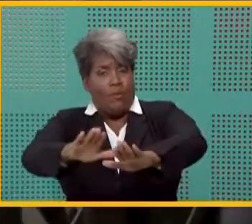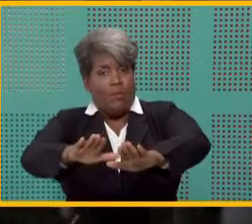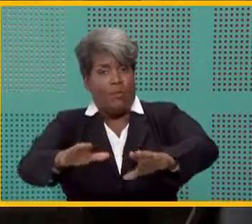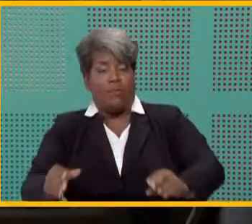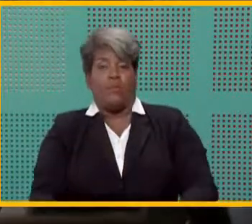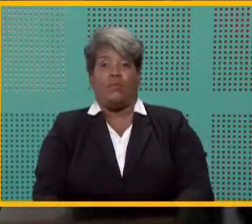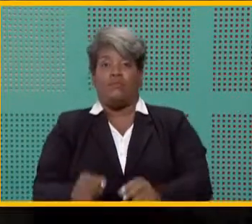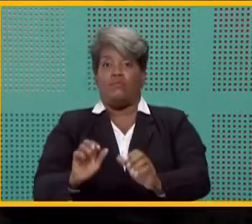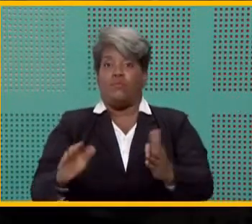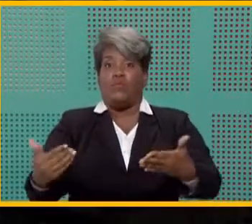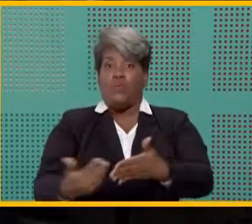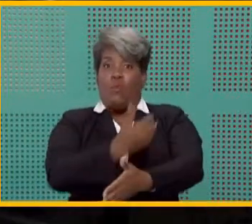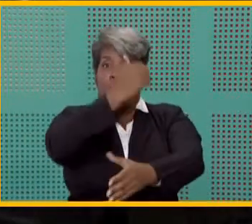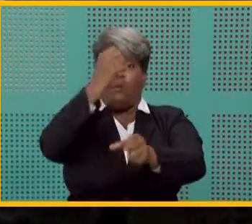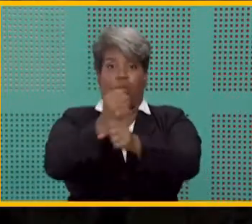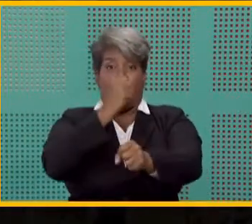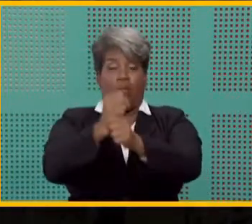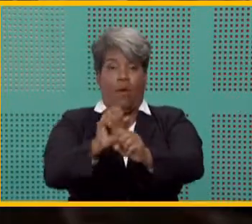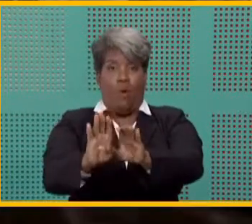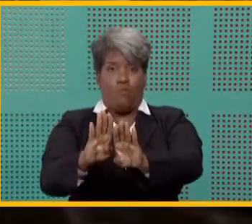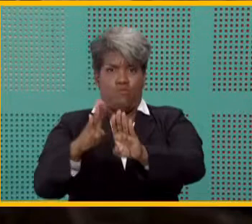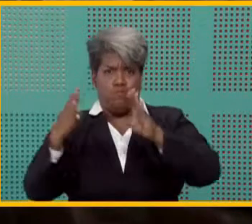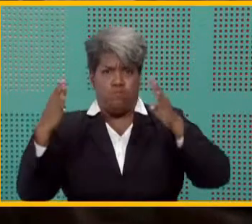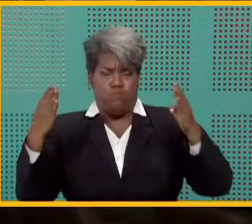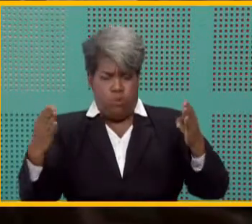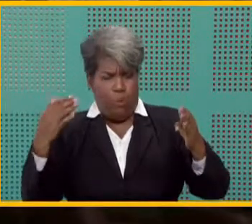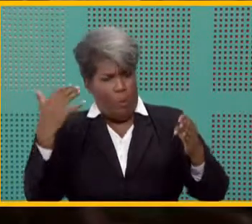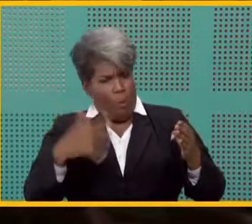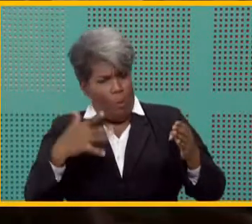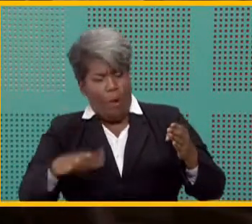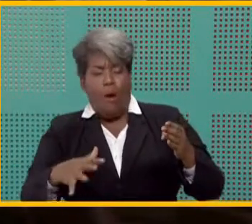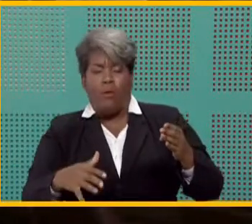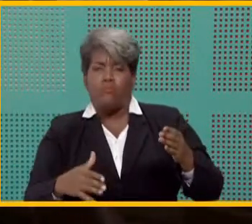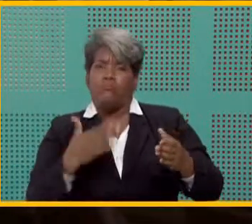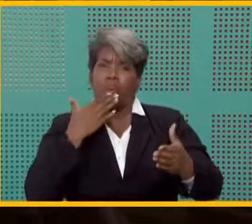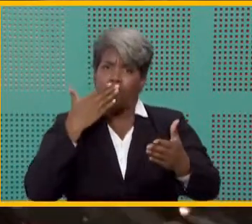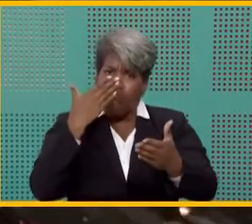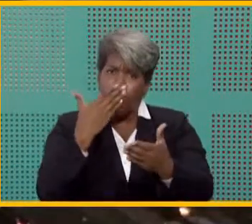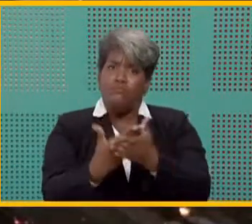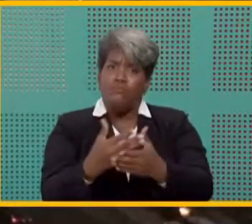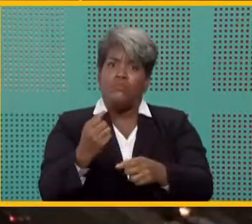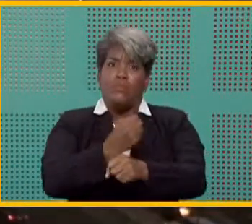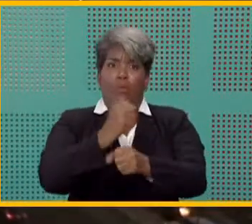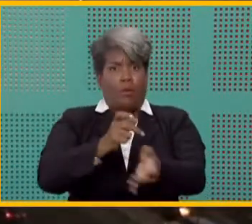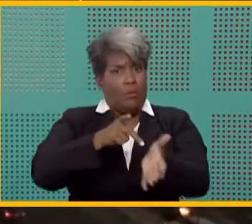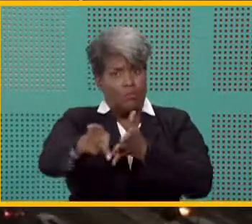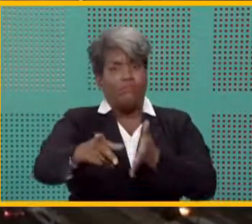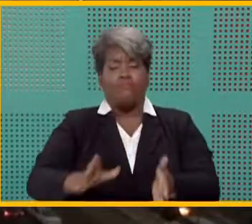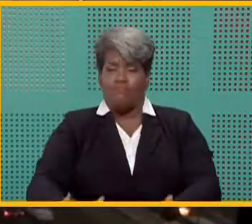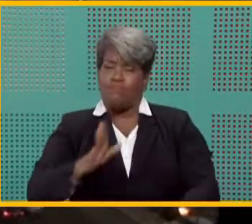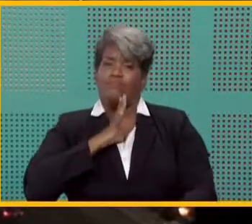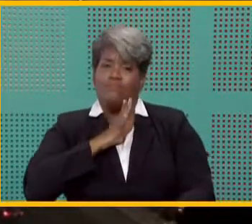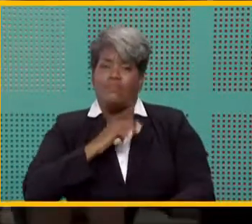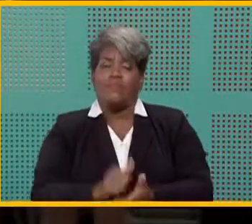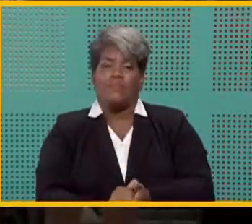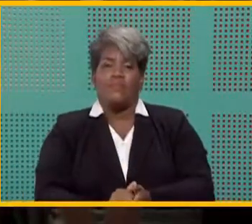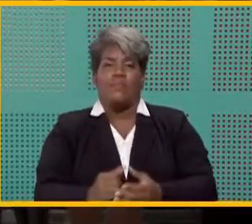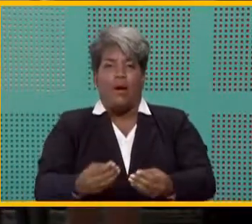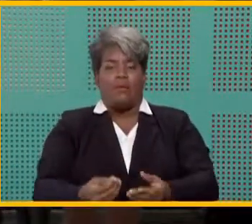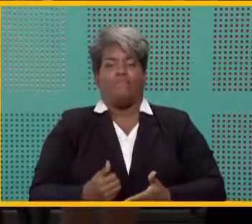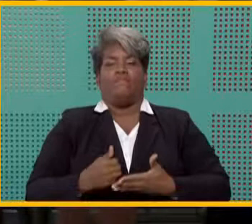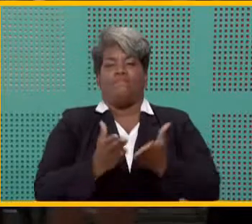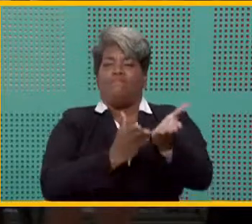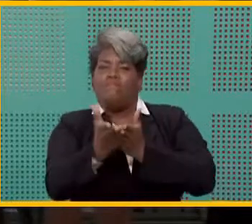empleo que en su inmensa mayoría son formales y con buenos rangos salariales, para ofrecer los